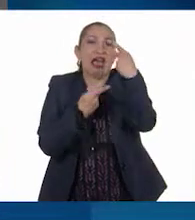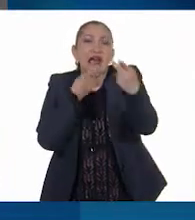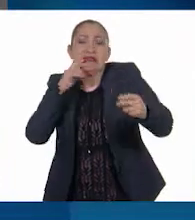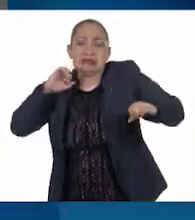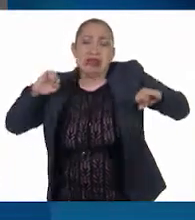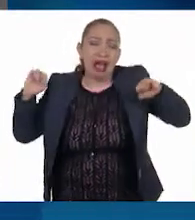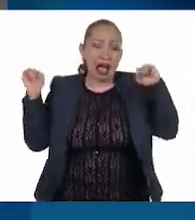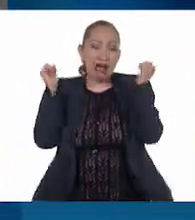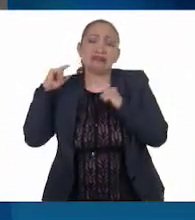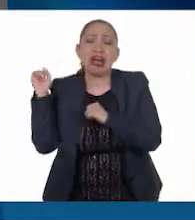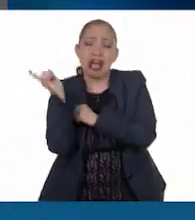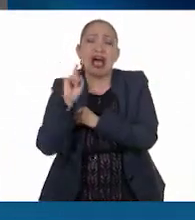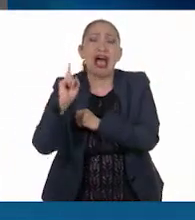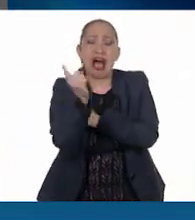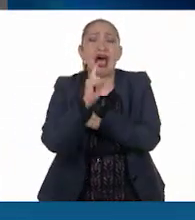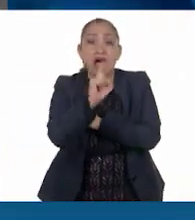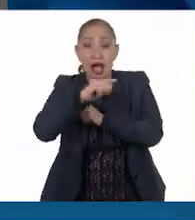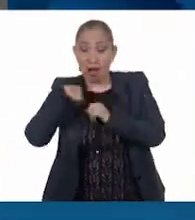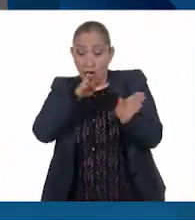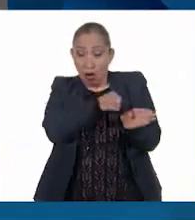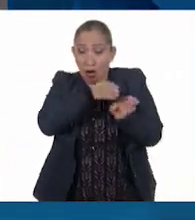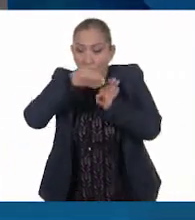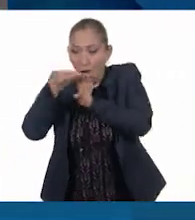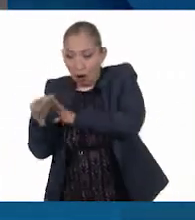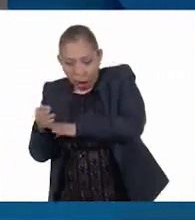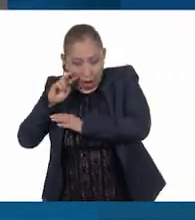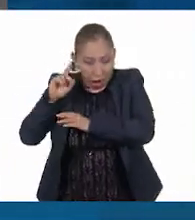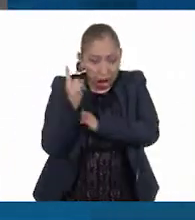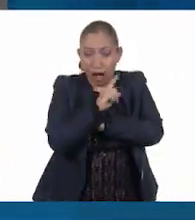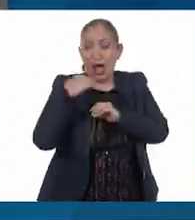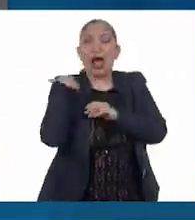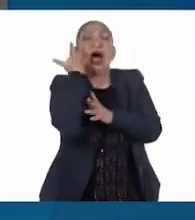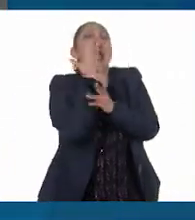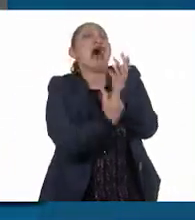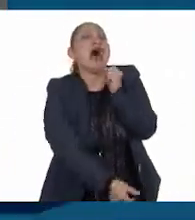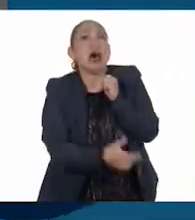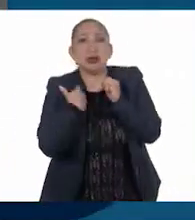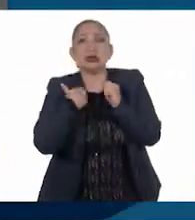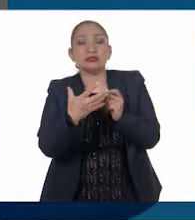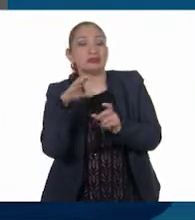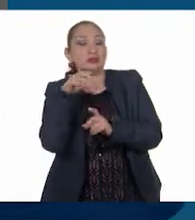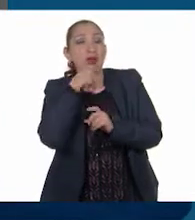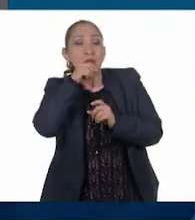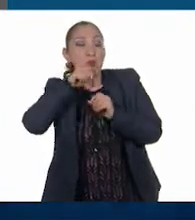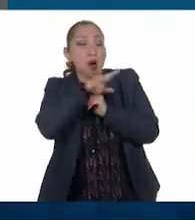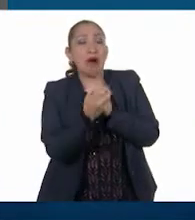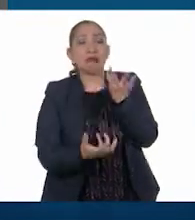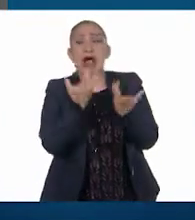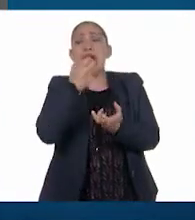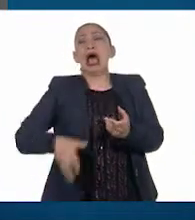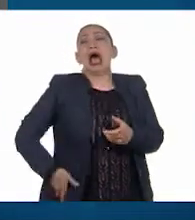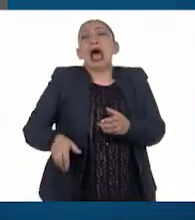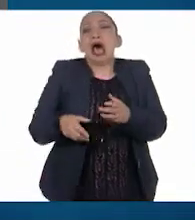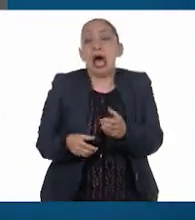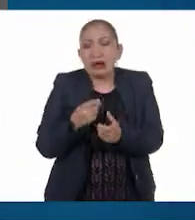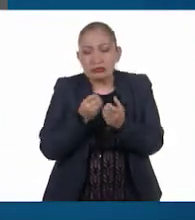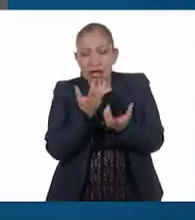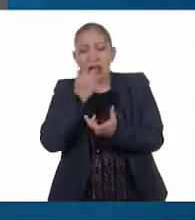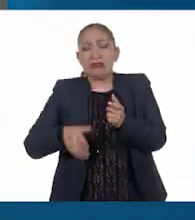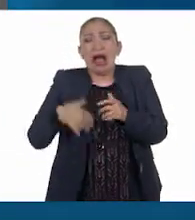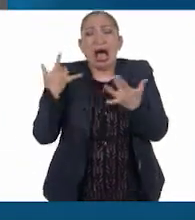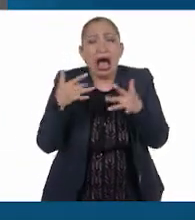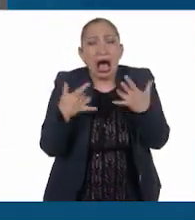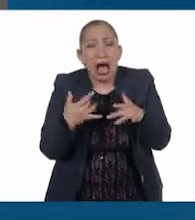Corrió, corrió, corrió. Se fue a la siguiente página. Pero por más que huyó, no se escapó de un fuerte chamuscón, de un fuerte